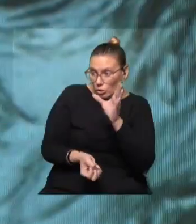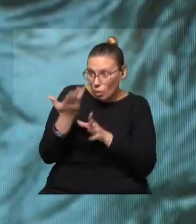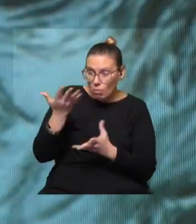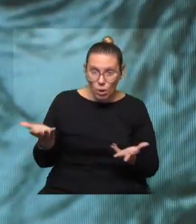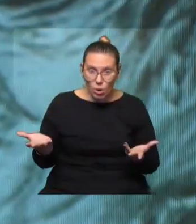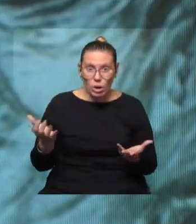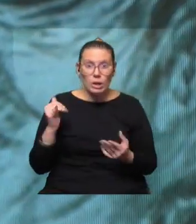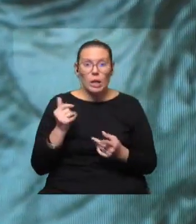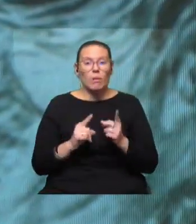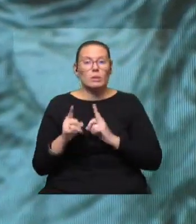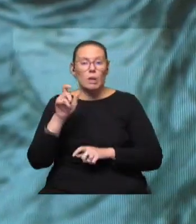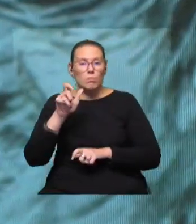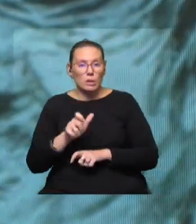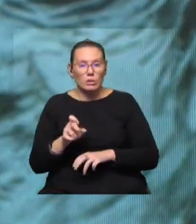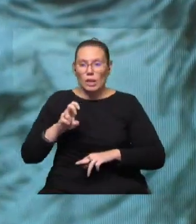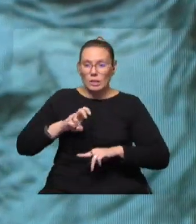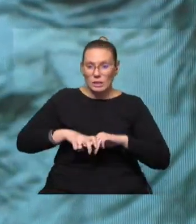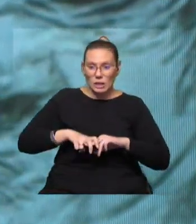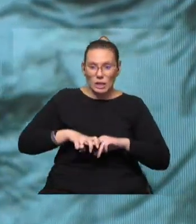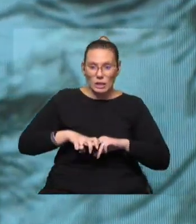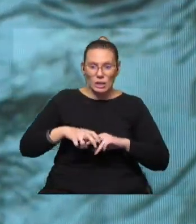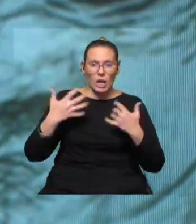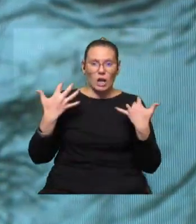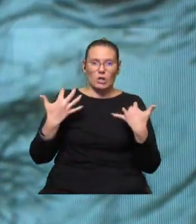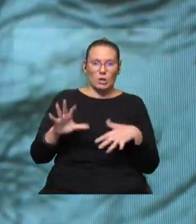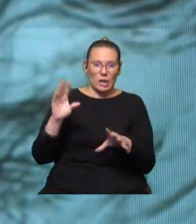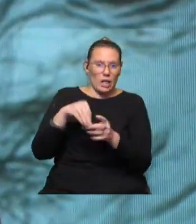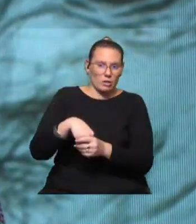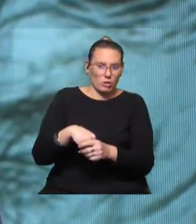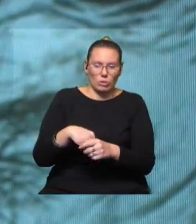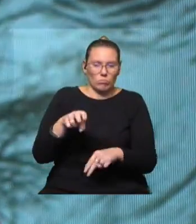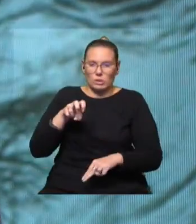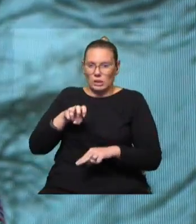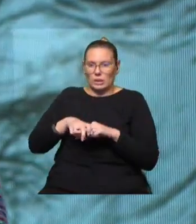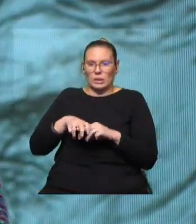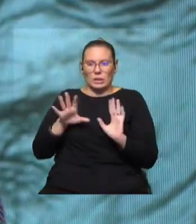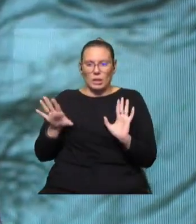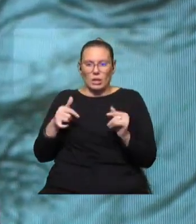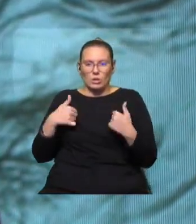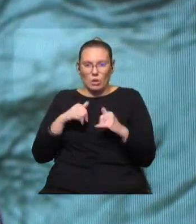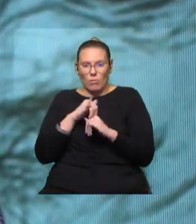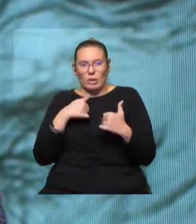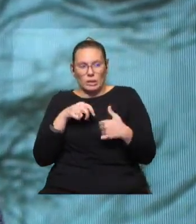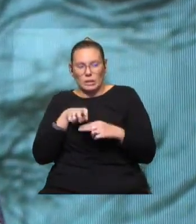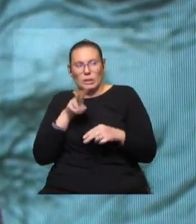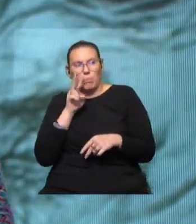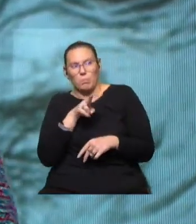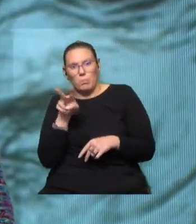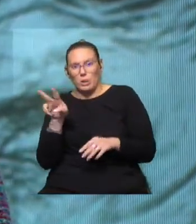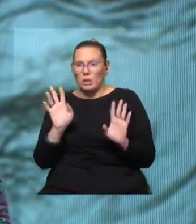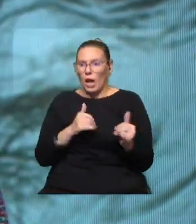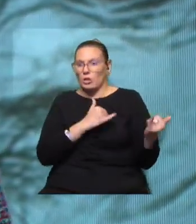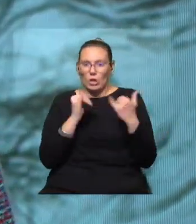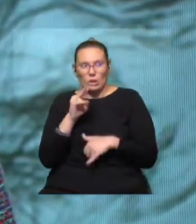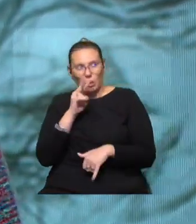Porque de repente hay gente que se sienta no quiere estar adentro no ustedes se sientan ella yo estoy feliz acá me pasaría